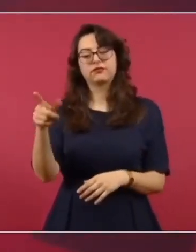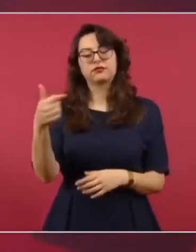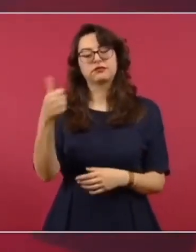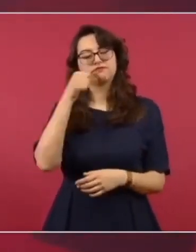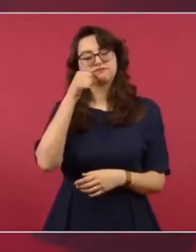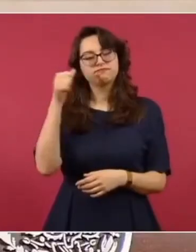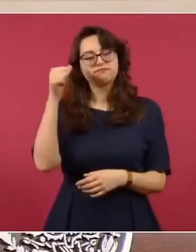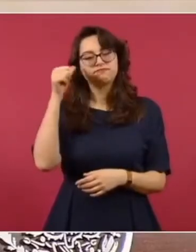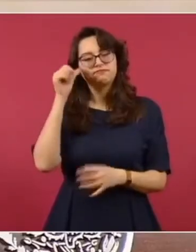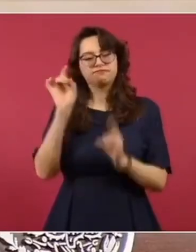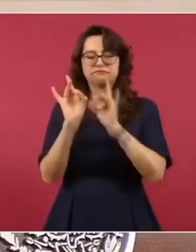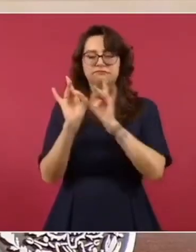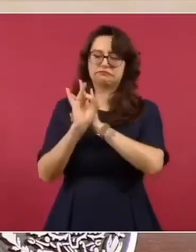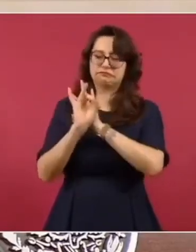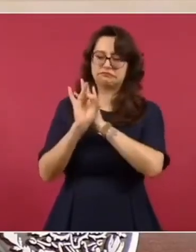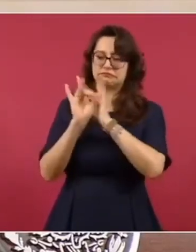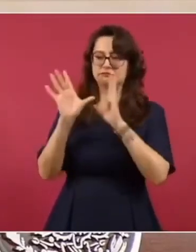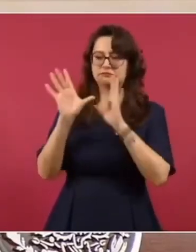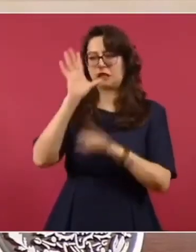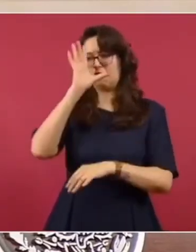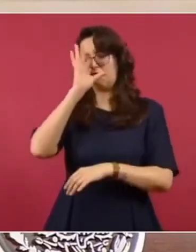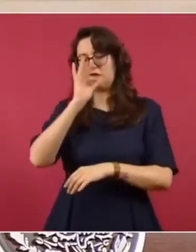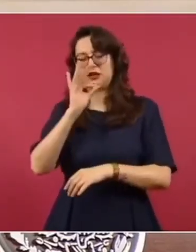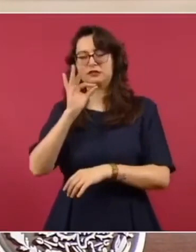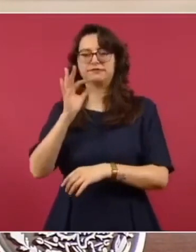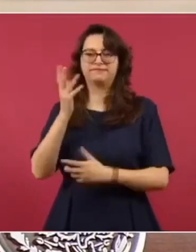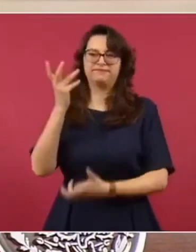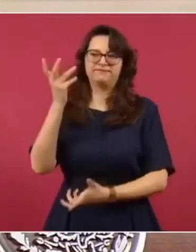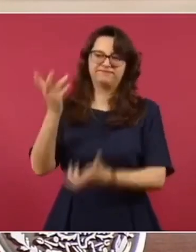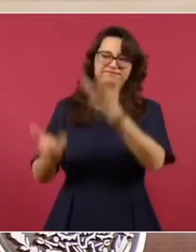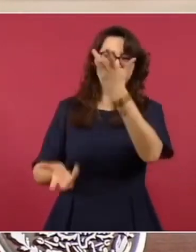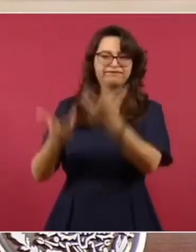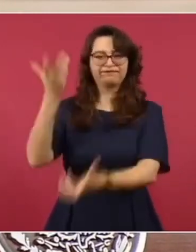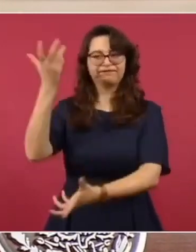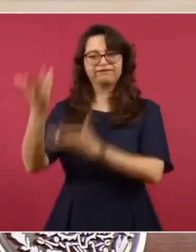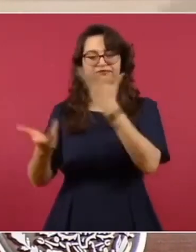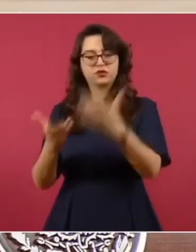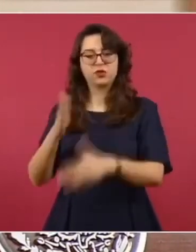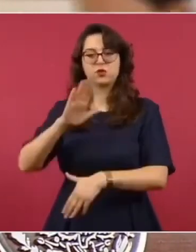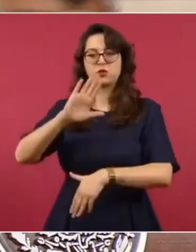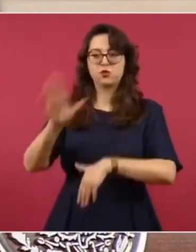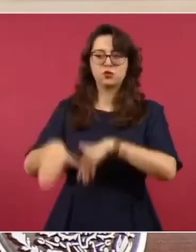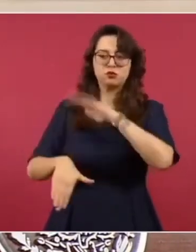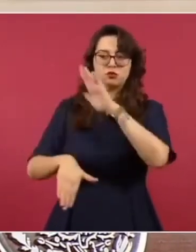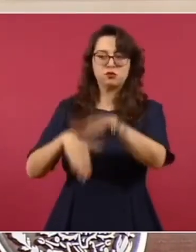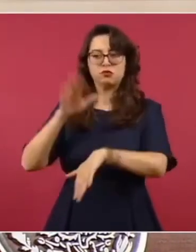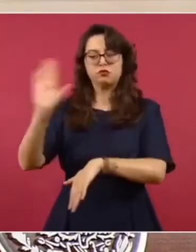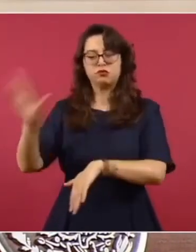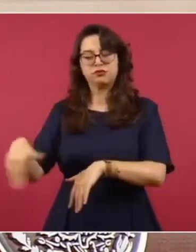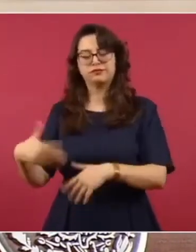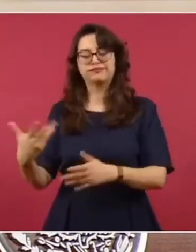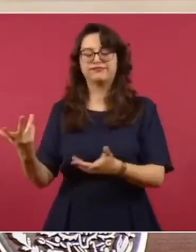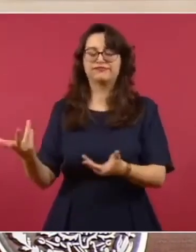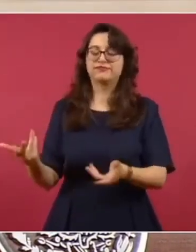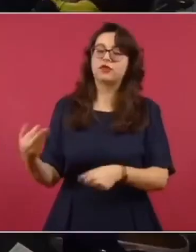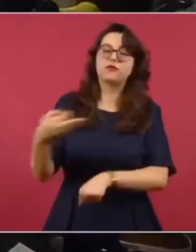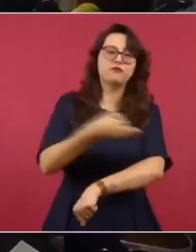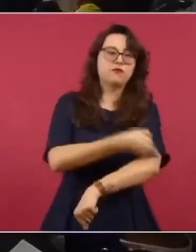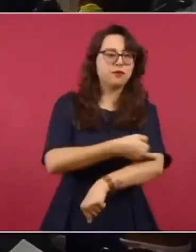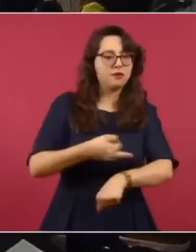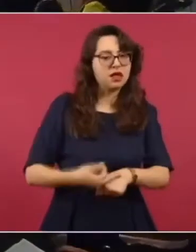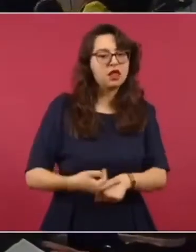lamentablemente perdieron la vida en este incendio en Ciudad Juárez.